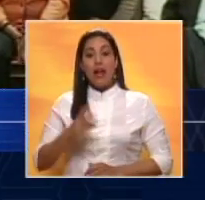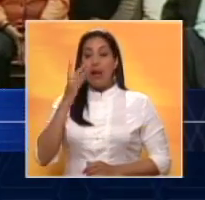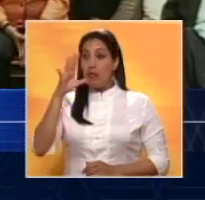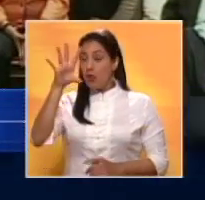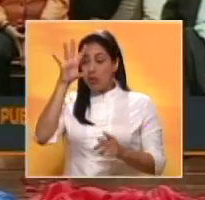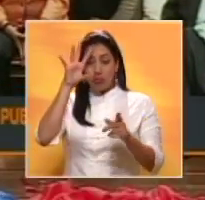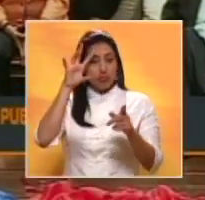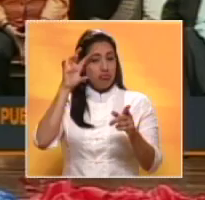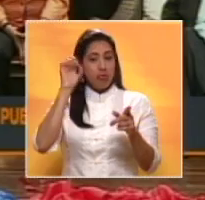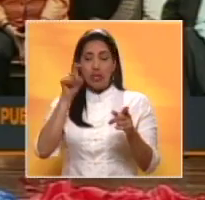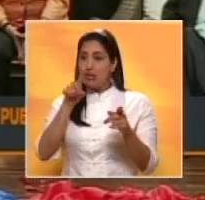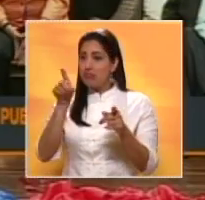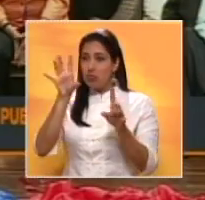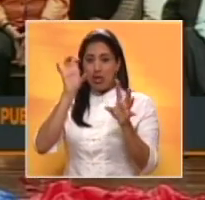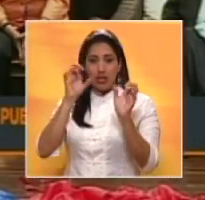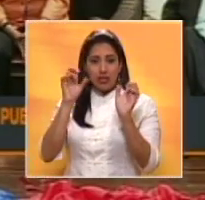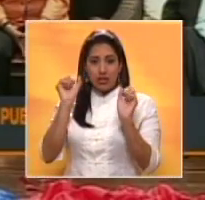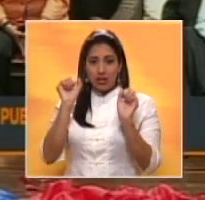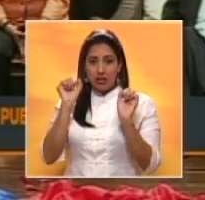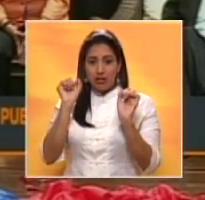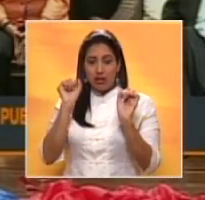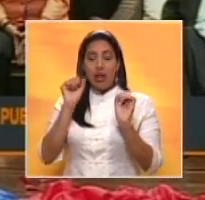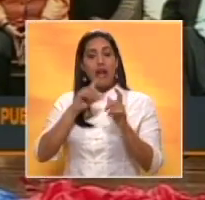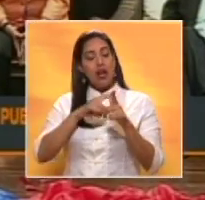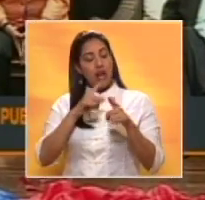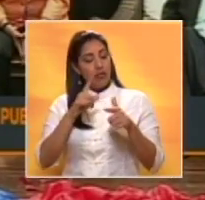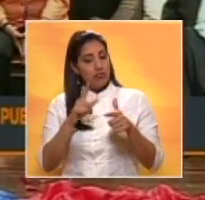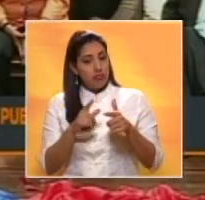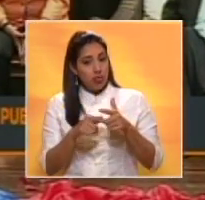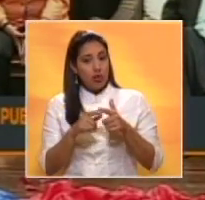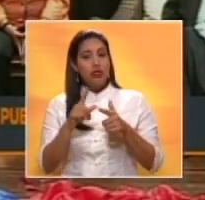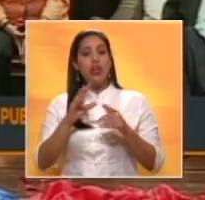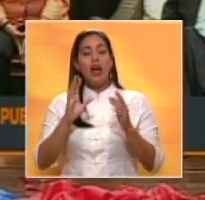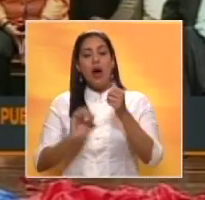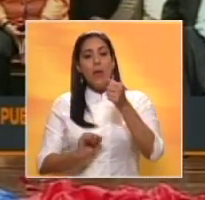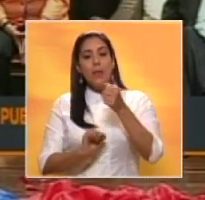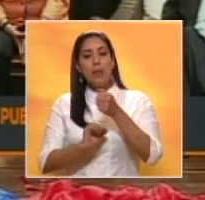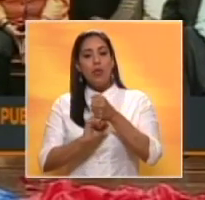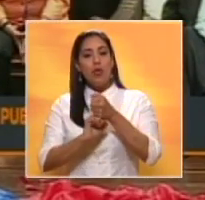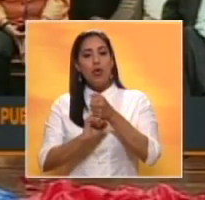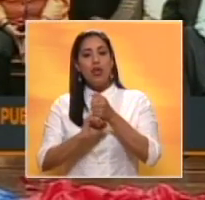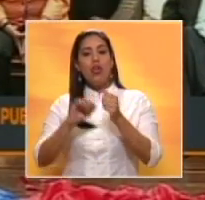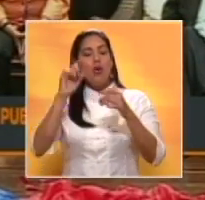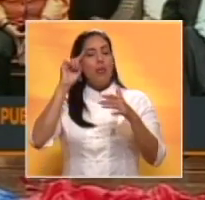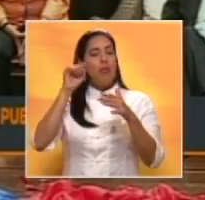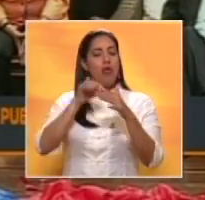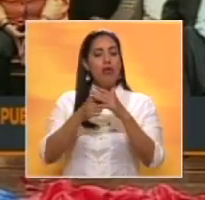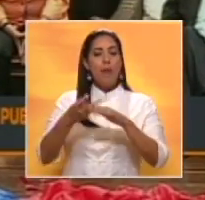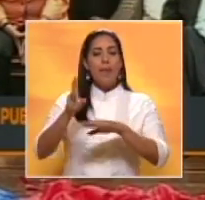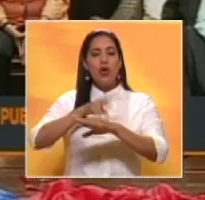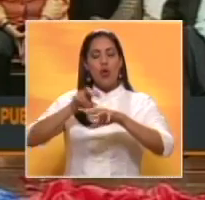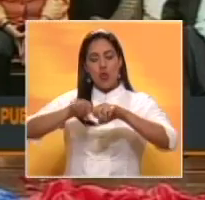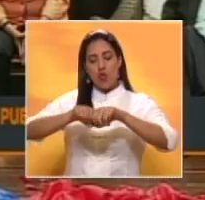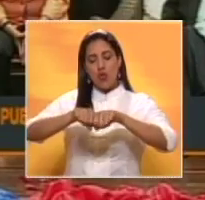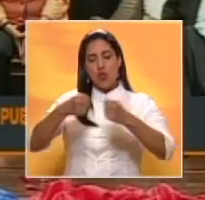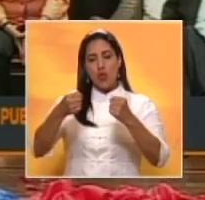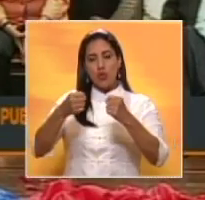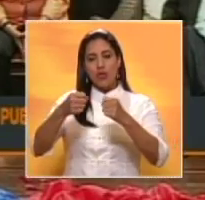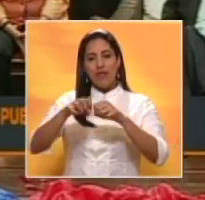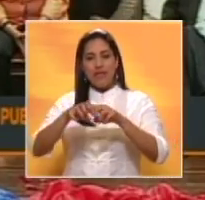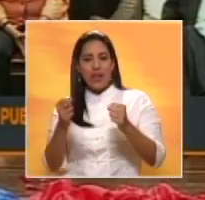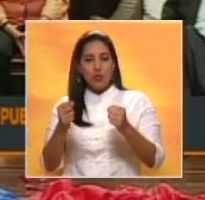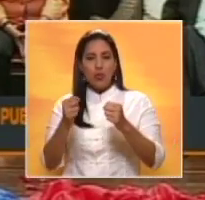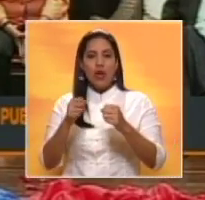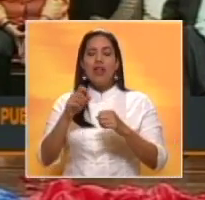no entienda eso, entonces estará contribuyendo a profundizar la fractura